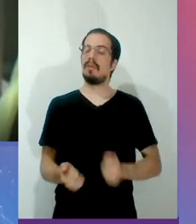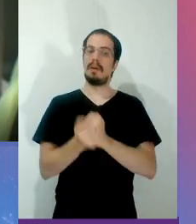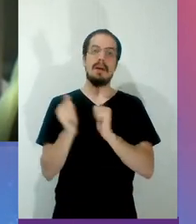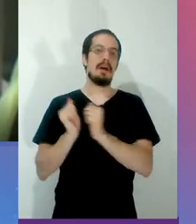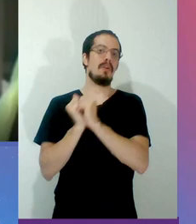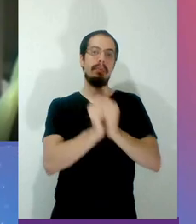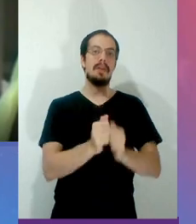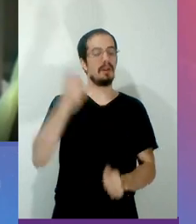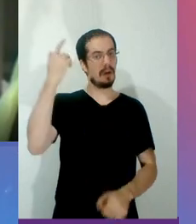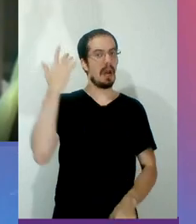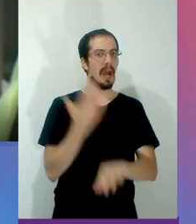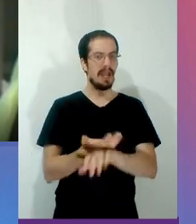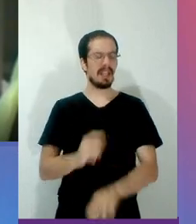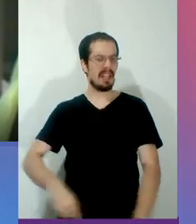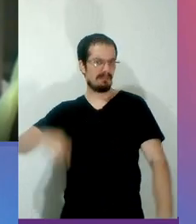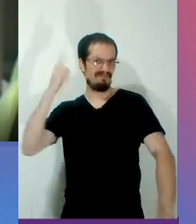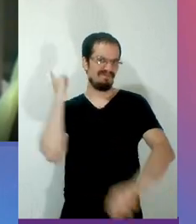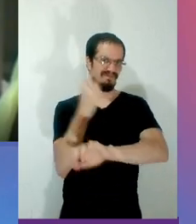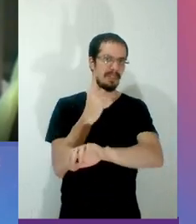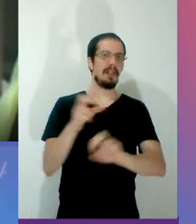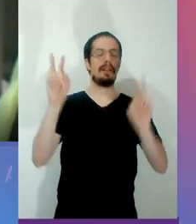ley. Los hospitales